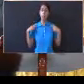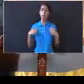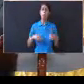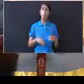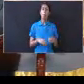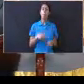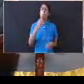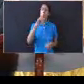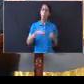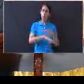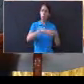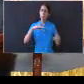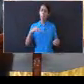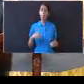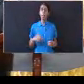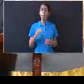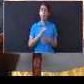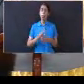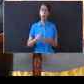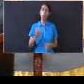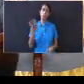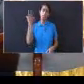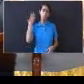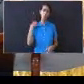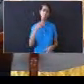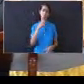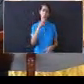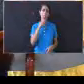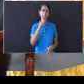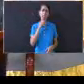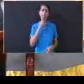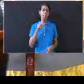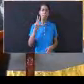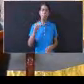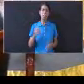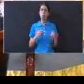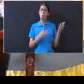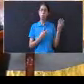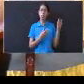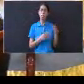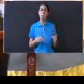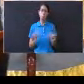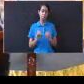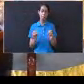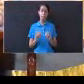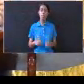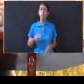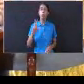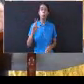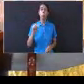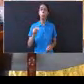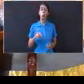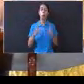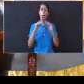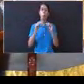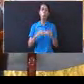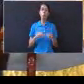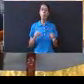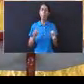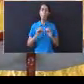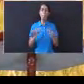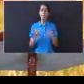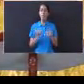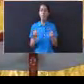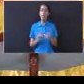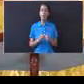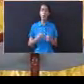Que no sirven para nada. Y aquí, en sacar las cosas viejas, no estoy hablando de ningún miembro de la familia. Estoy diciendo